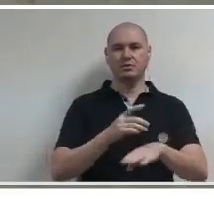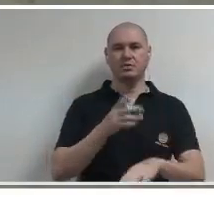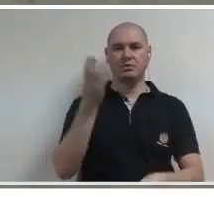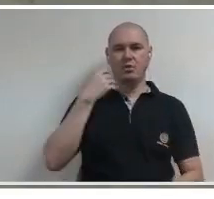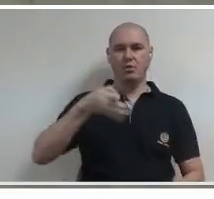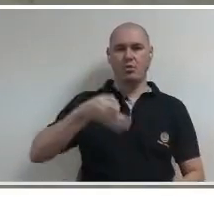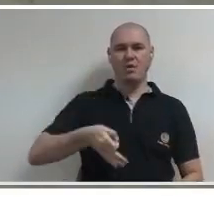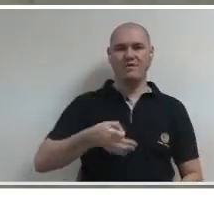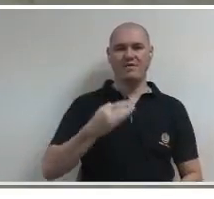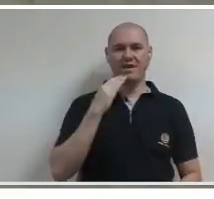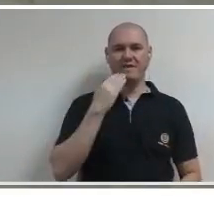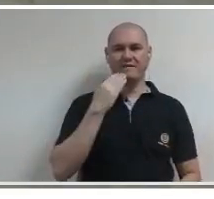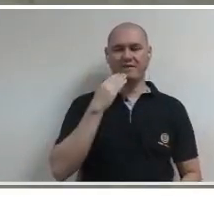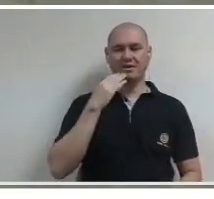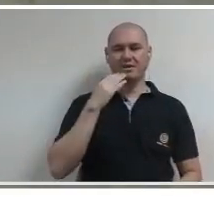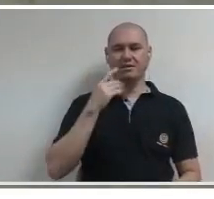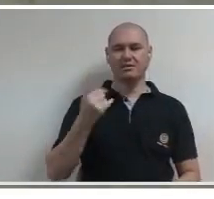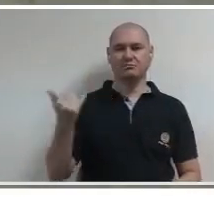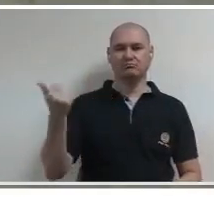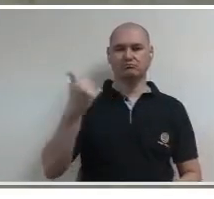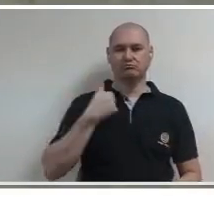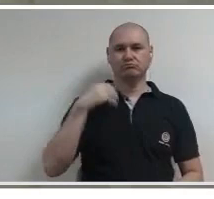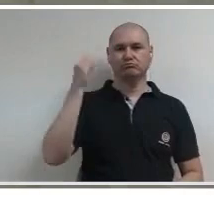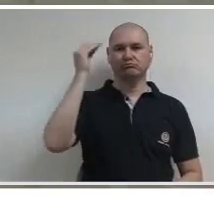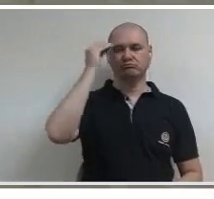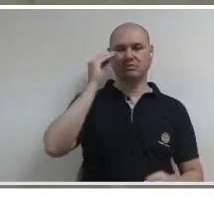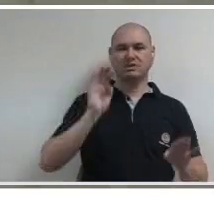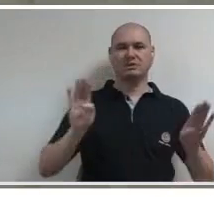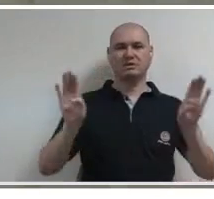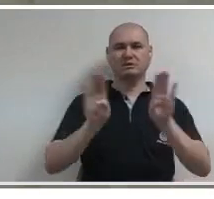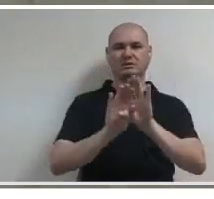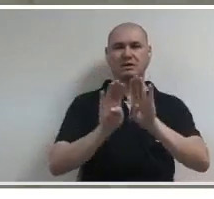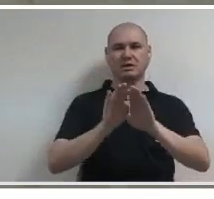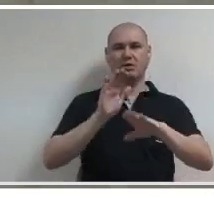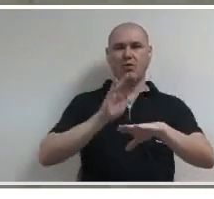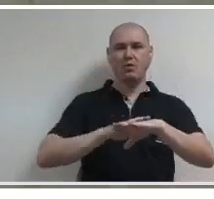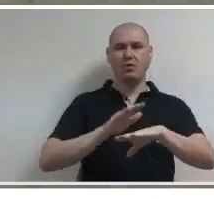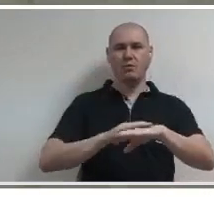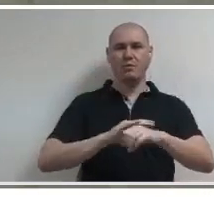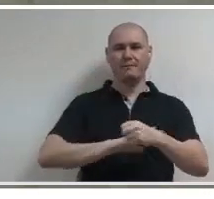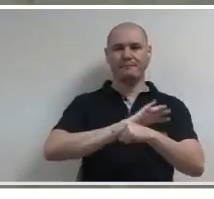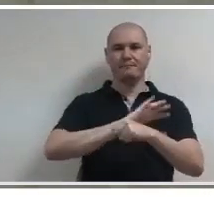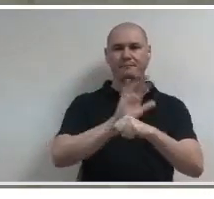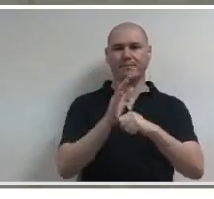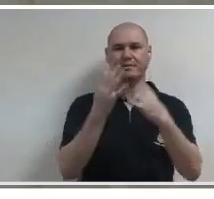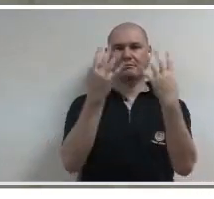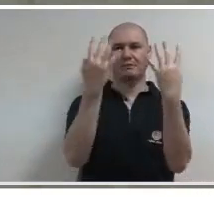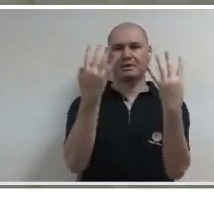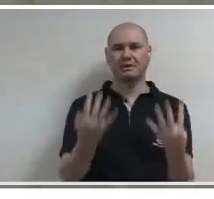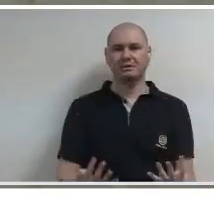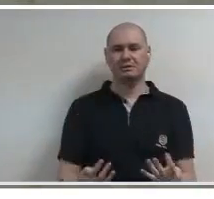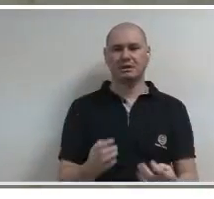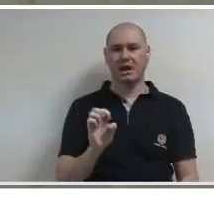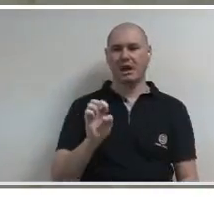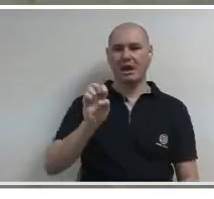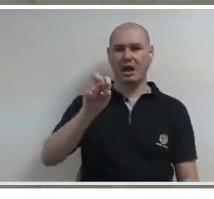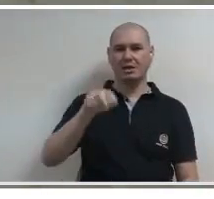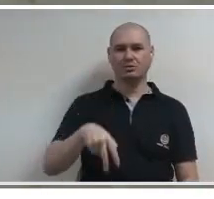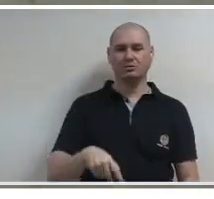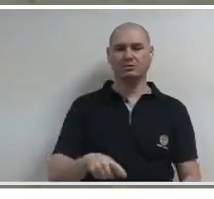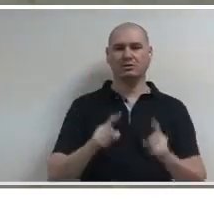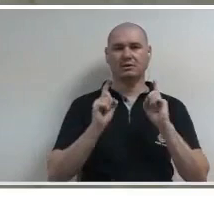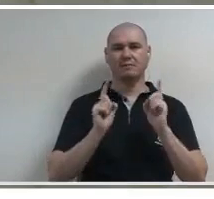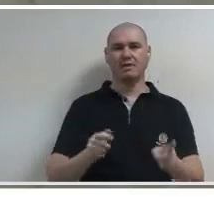Resolución número 2. Con Aribe Guareva, y Japejina, cierre epidemiológico, Penitenciaría Encarnación,